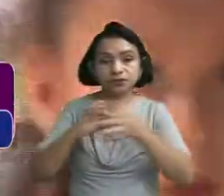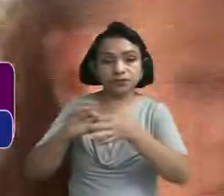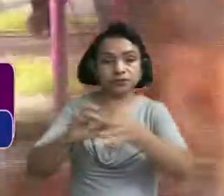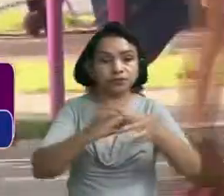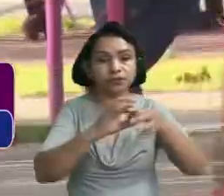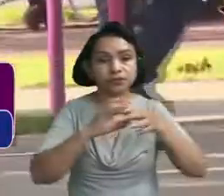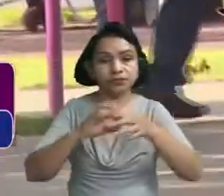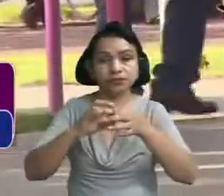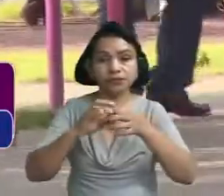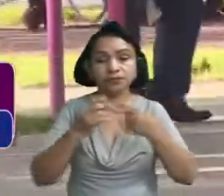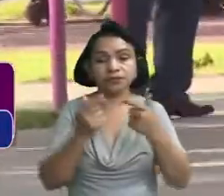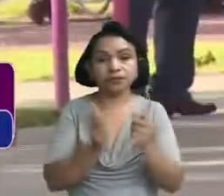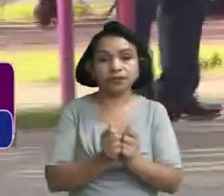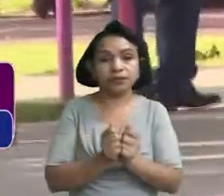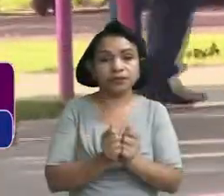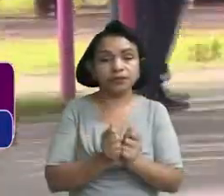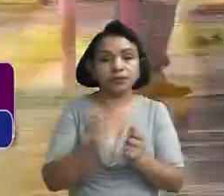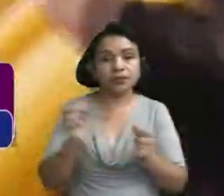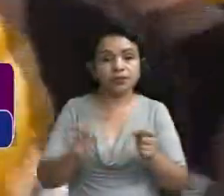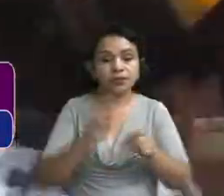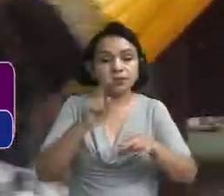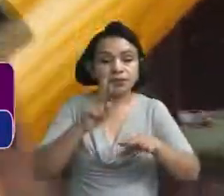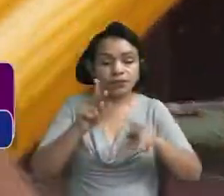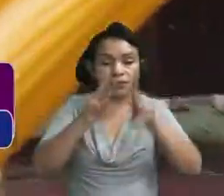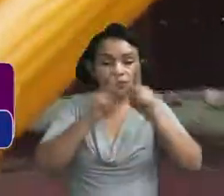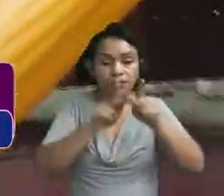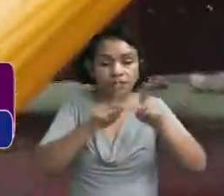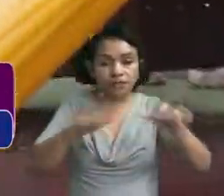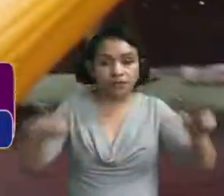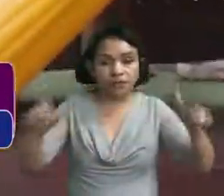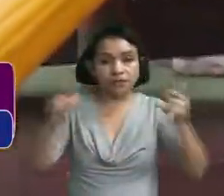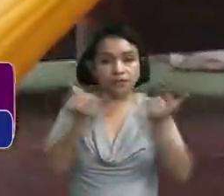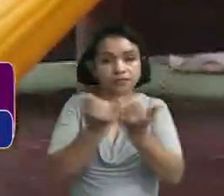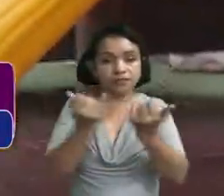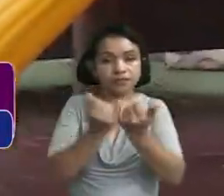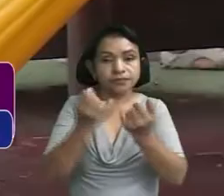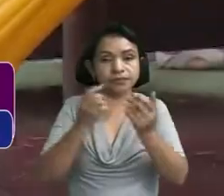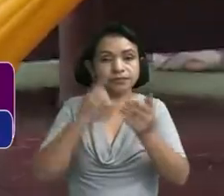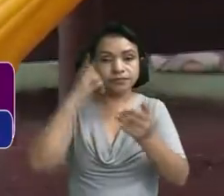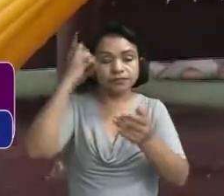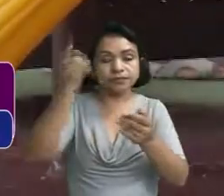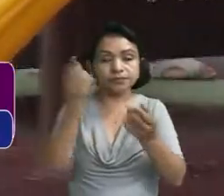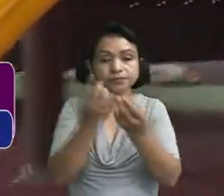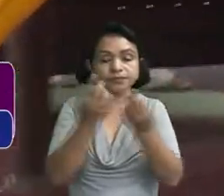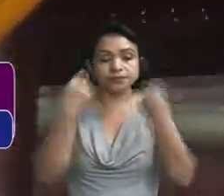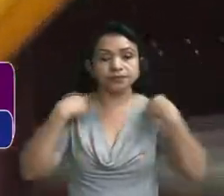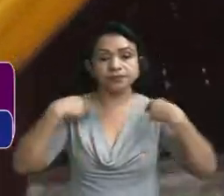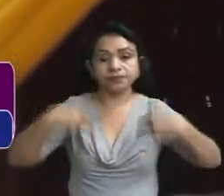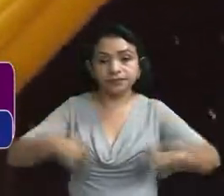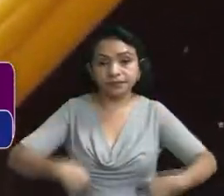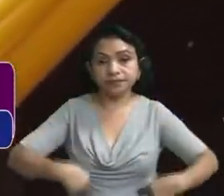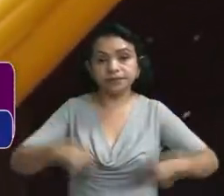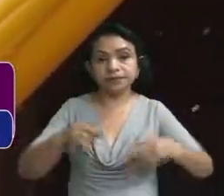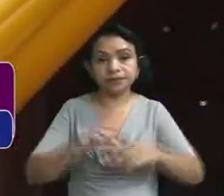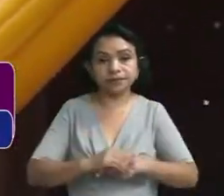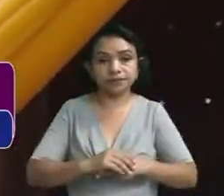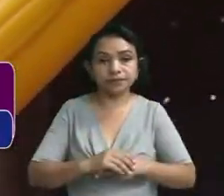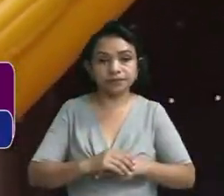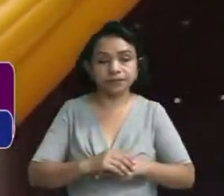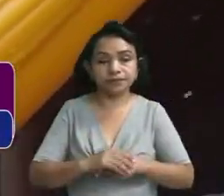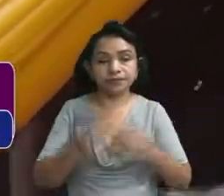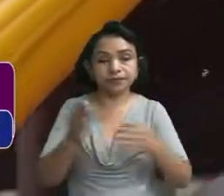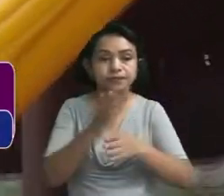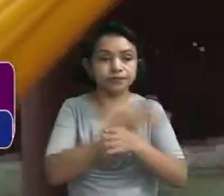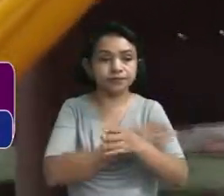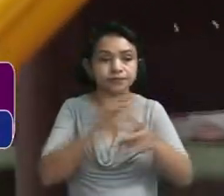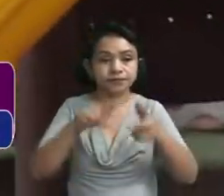en función del Plan Nacional de Desarrollo Humano. Entonces, eso es lo que nos permitió crecer. Y entonces, precisamente, como